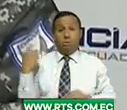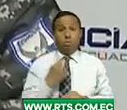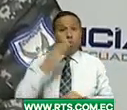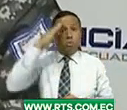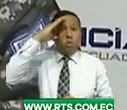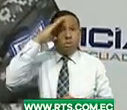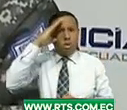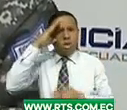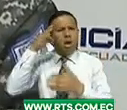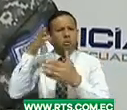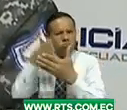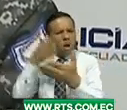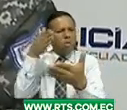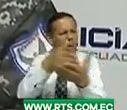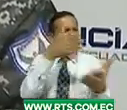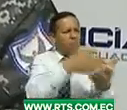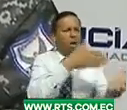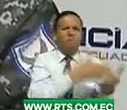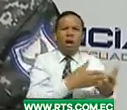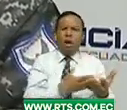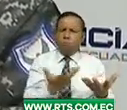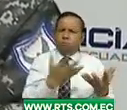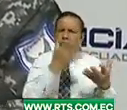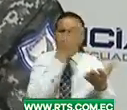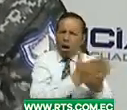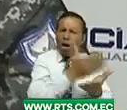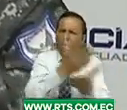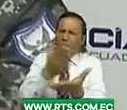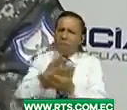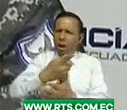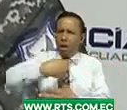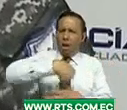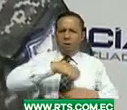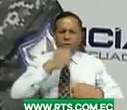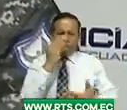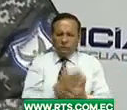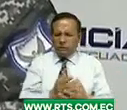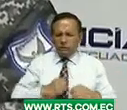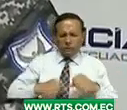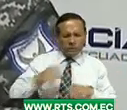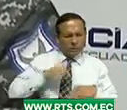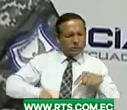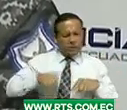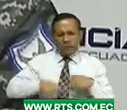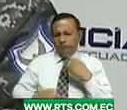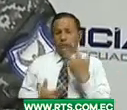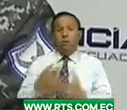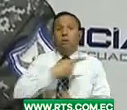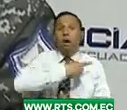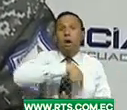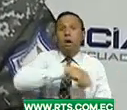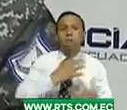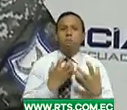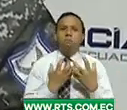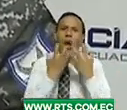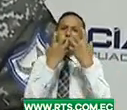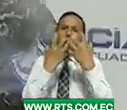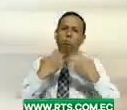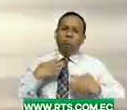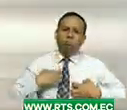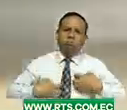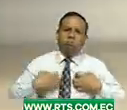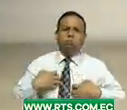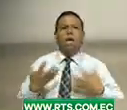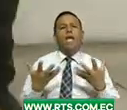criminales, también de delincuentes y los diferentes operativos, tienen su respuesta y esta respuesta es de los grupos criminales y